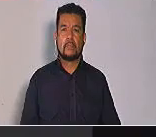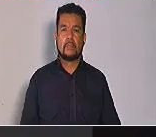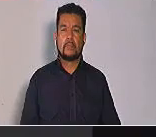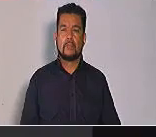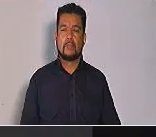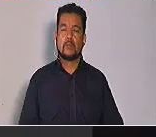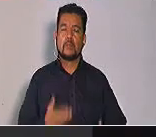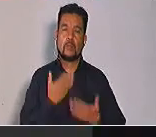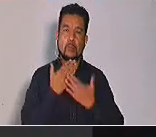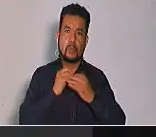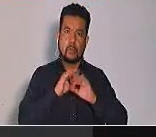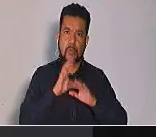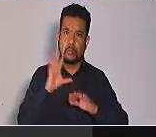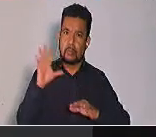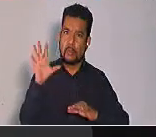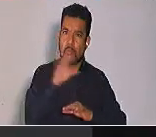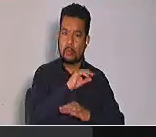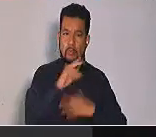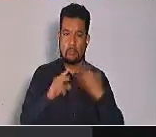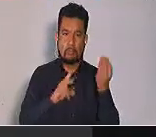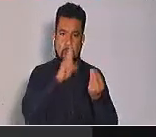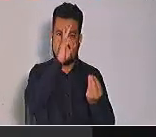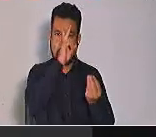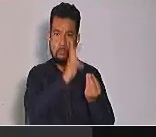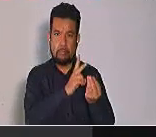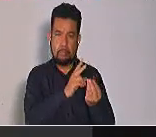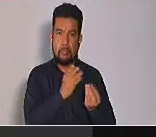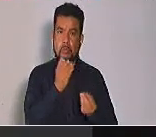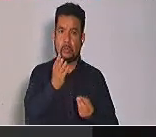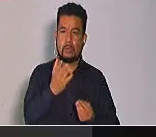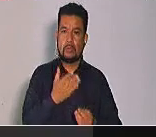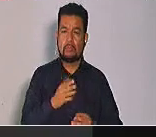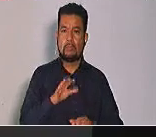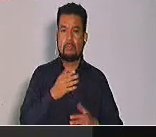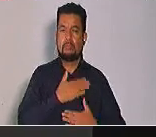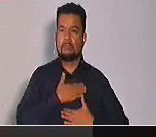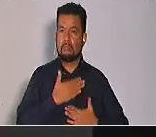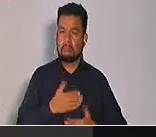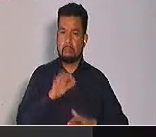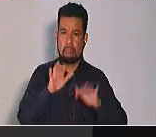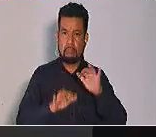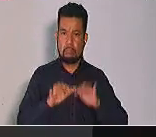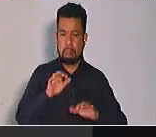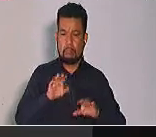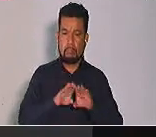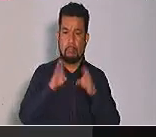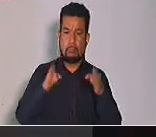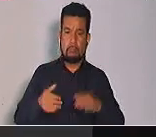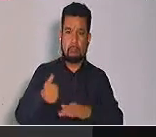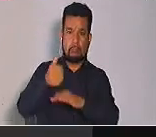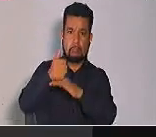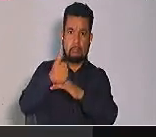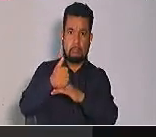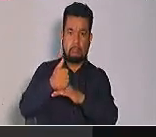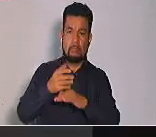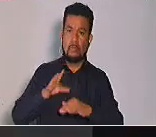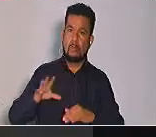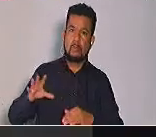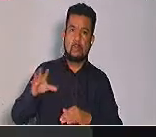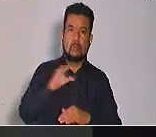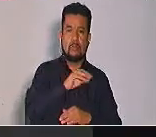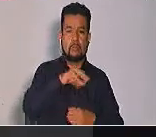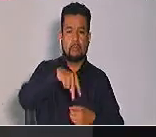Bueno, muy bien, buenos días para todos los honorables concejales, para usted, querido secretario, para la mesa directiva y para todos